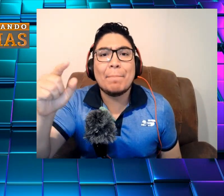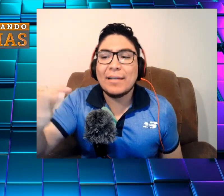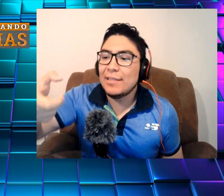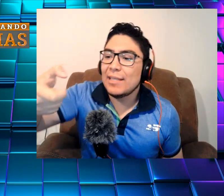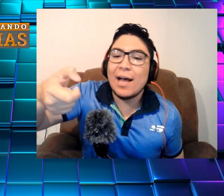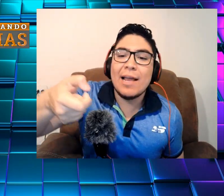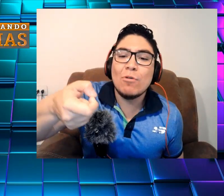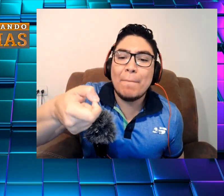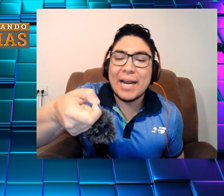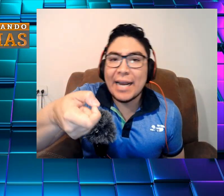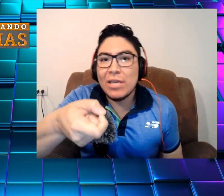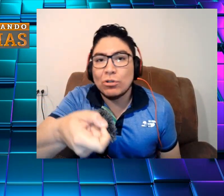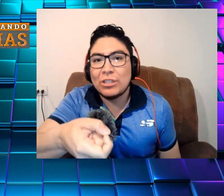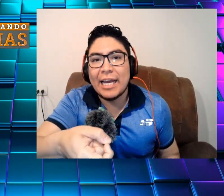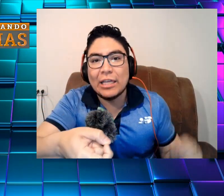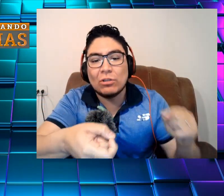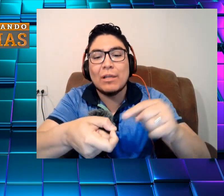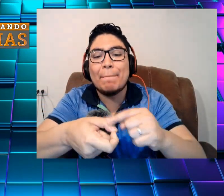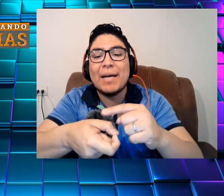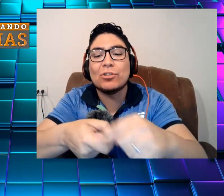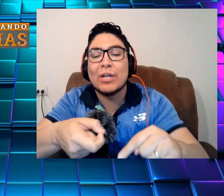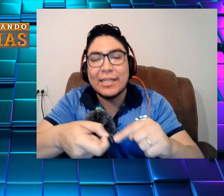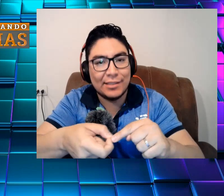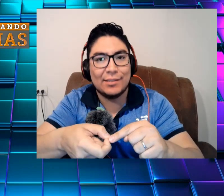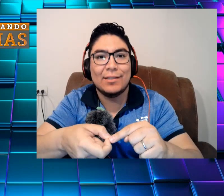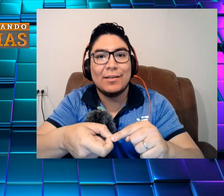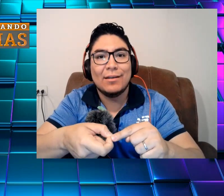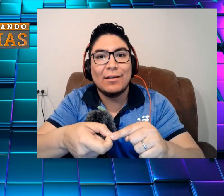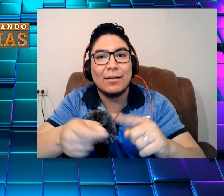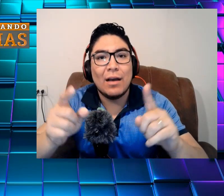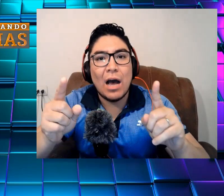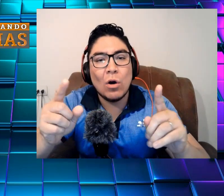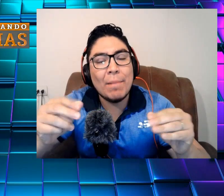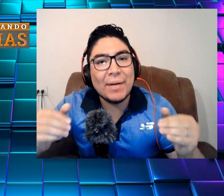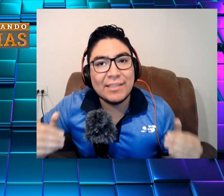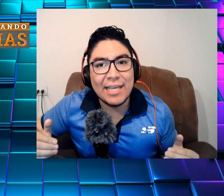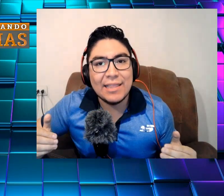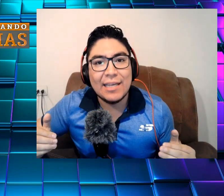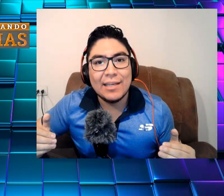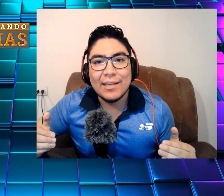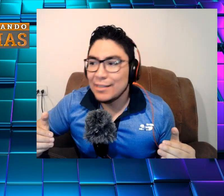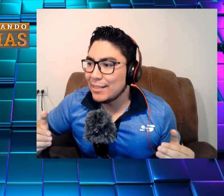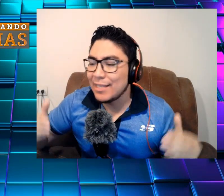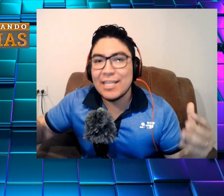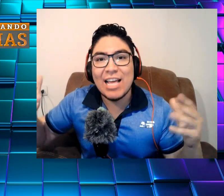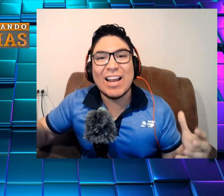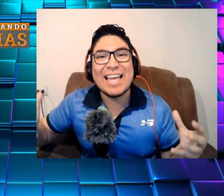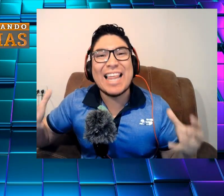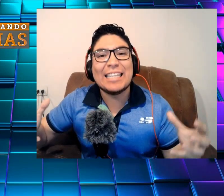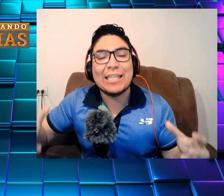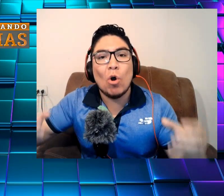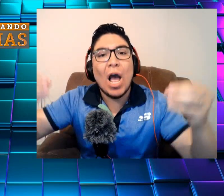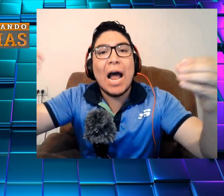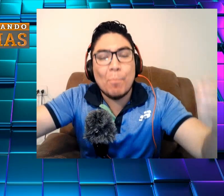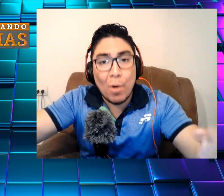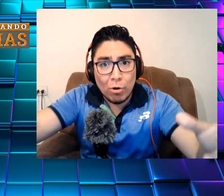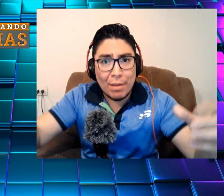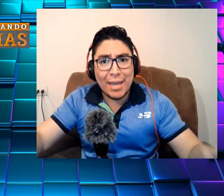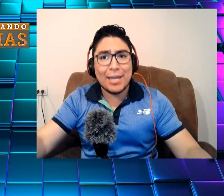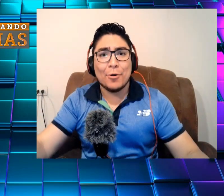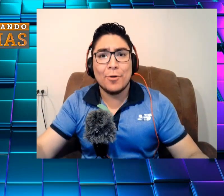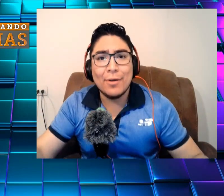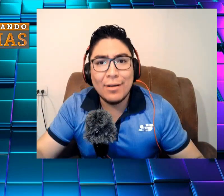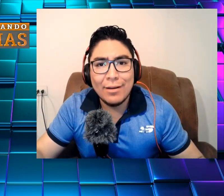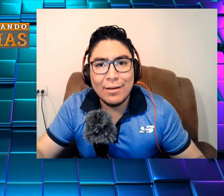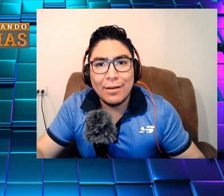repartida en un pequeño séquito de personas ahora el presidente dice ese dinero hay que dárselo al pueblo